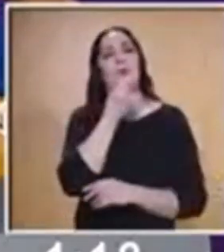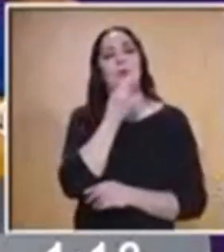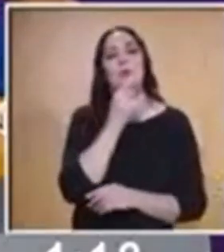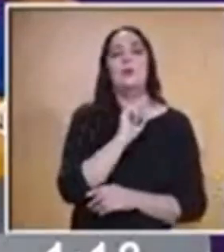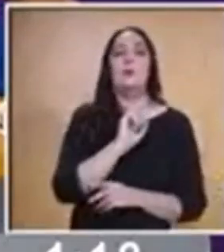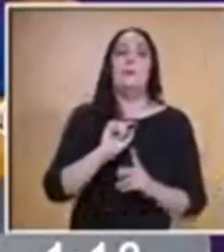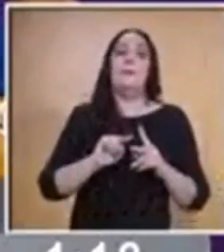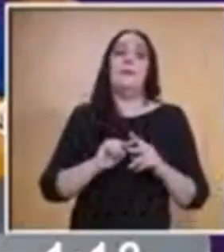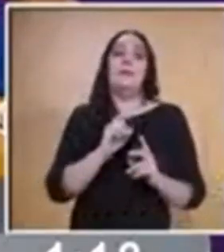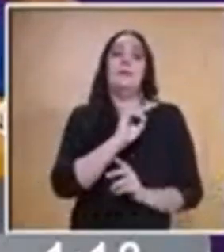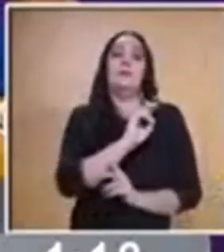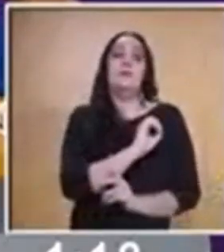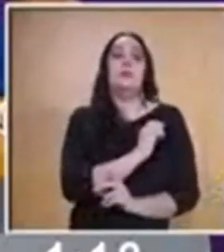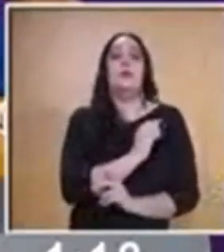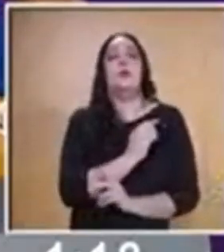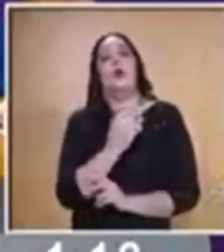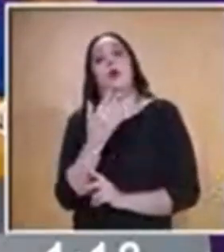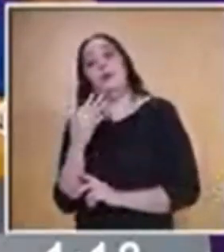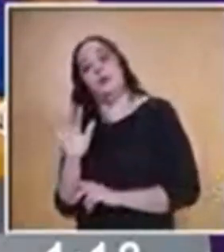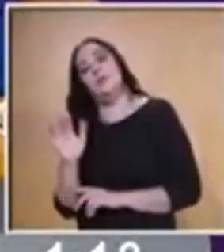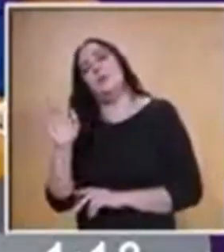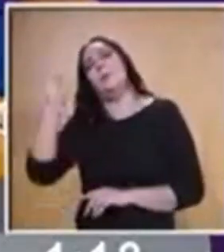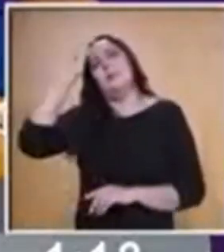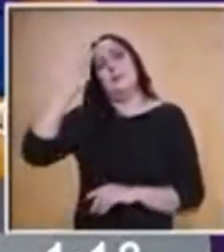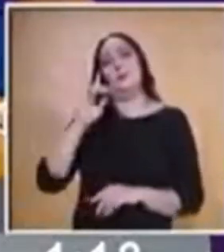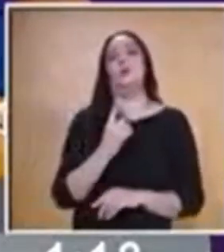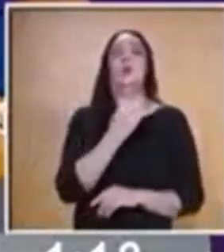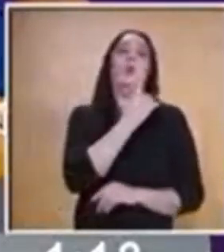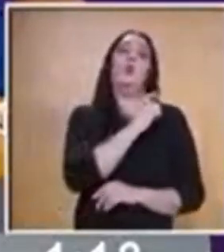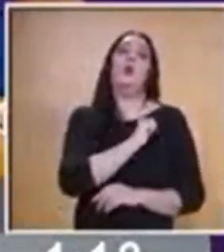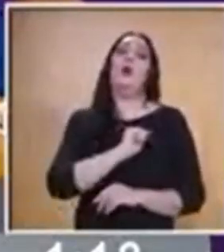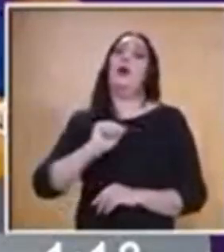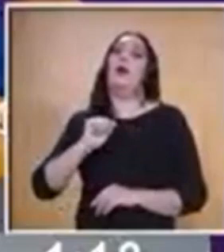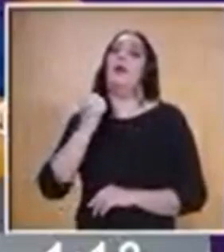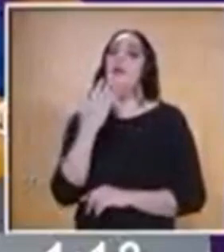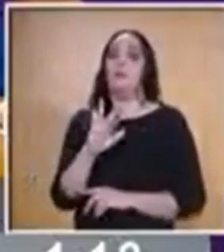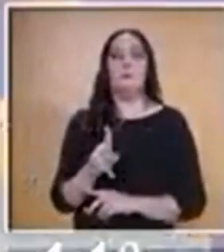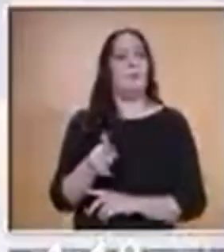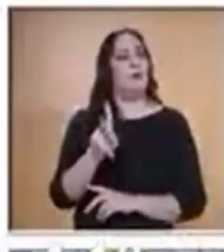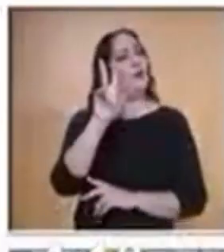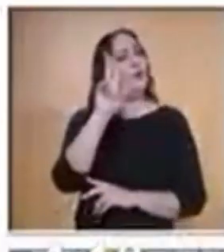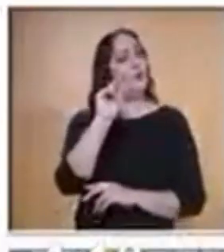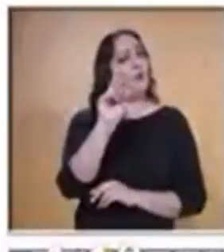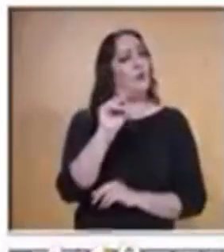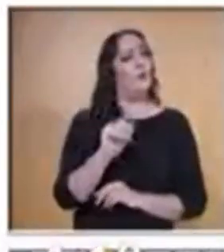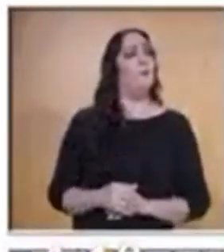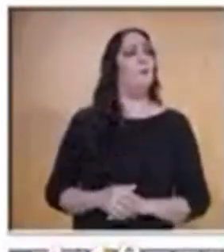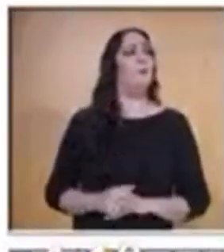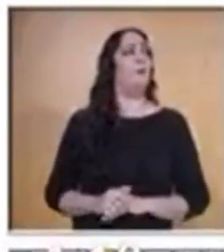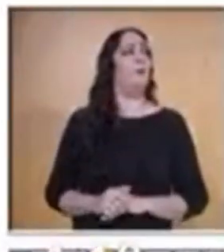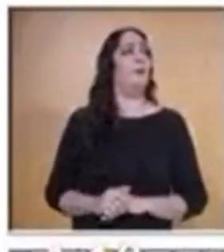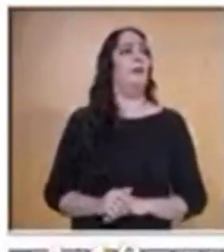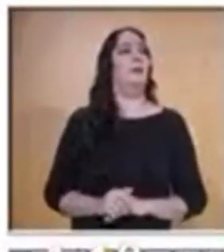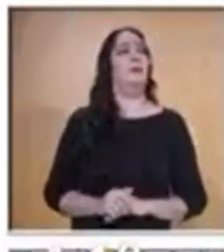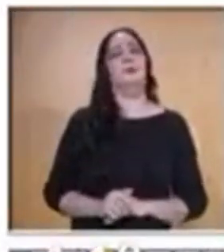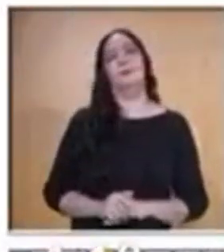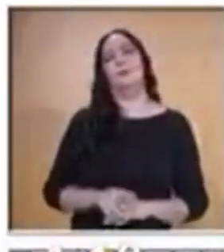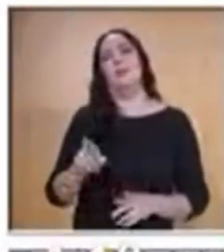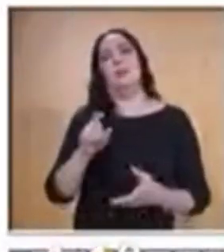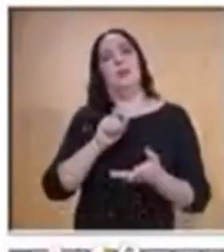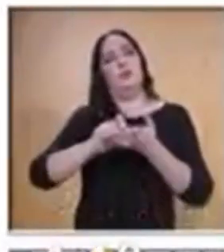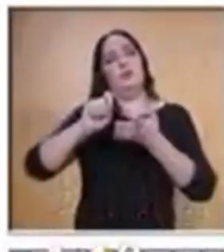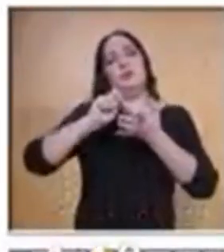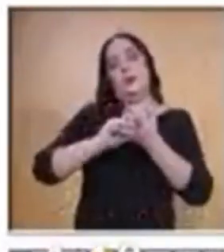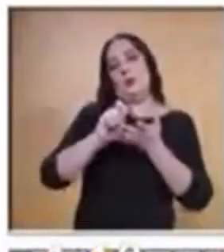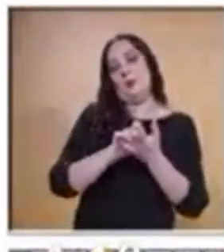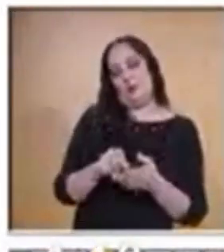al 10 y creemos que los números son del 1 al 10, pero no es así. ¿Los vemos en pantalla, profesor? Pero vamos a darle un tiempo para que los escriban y